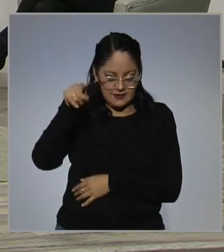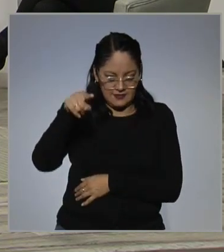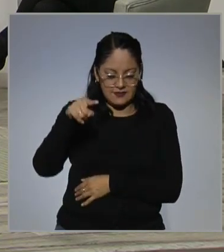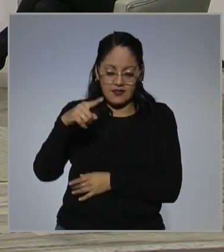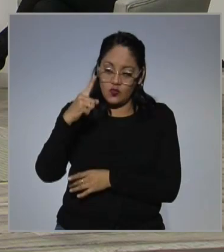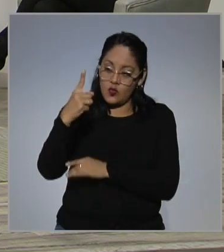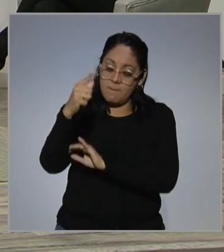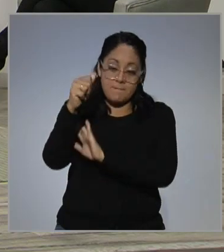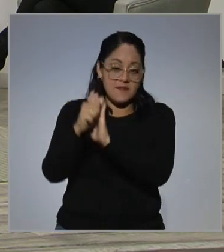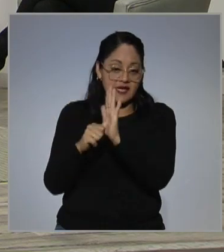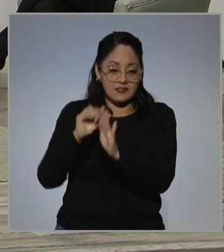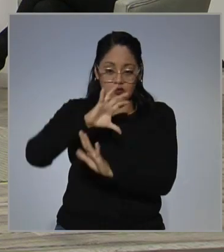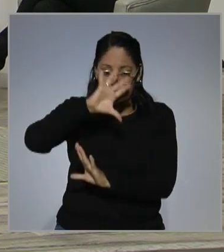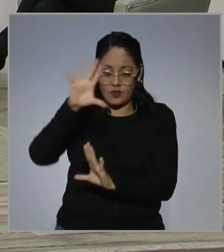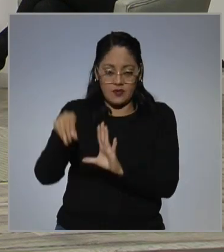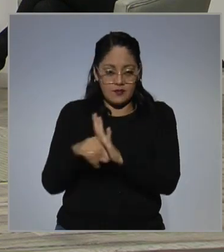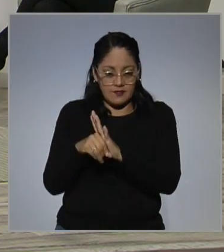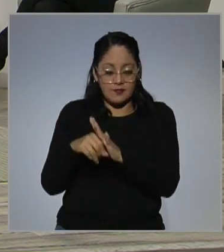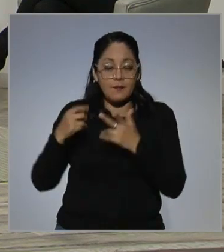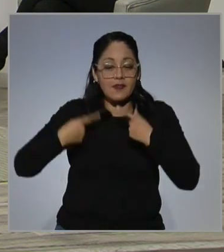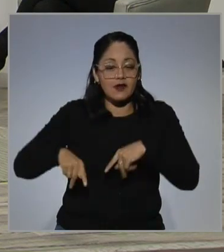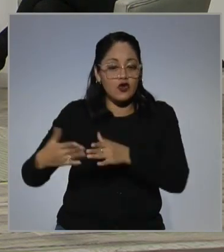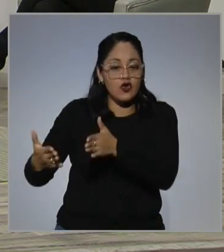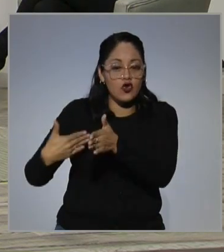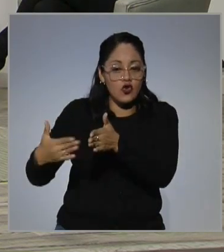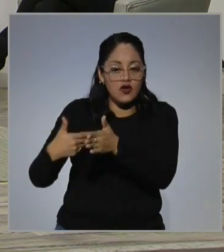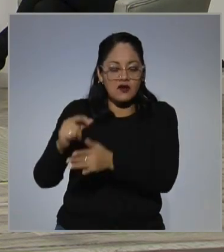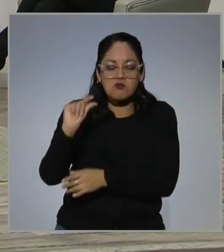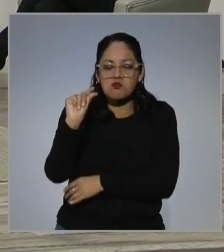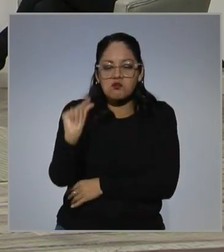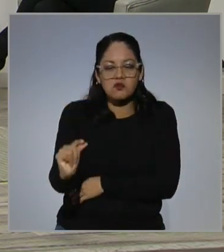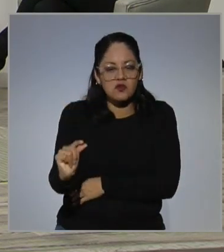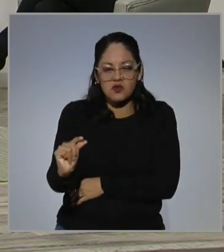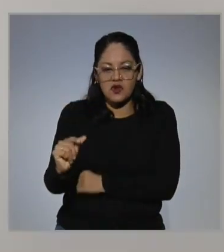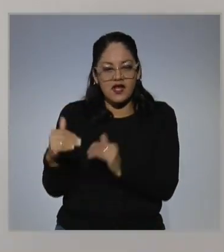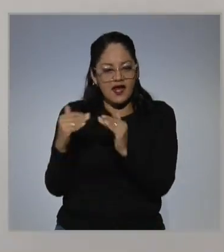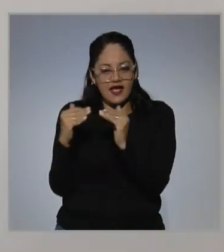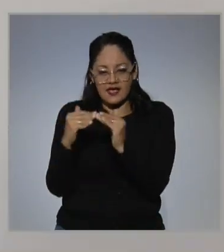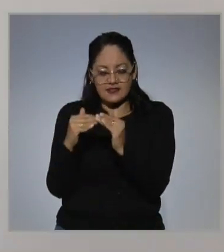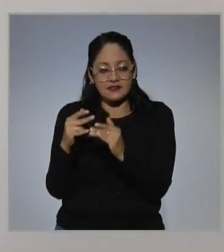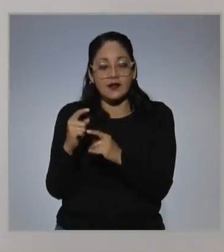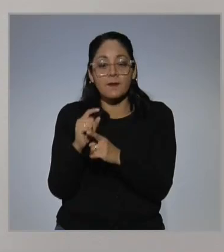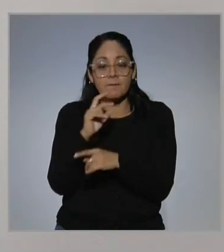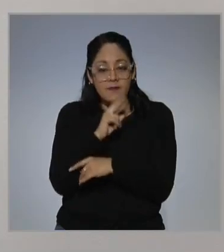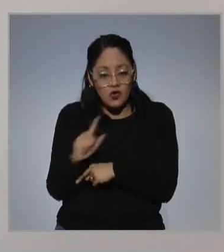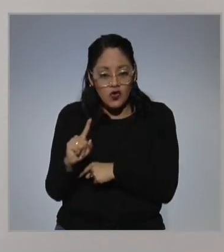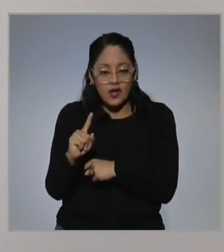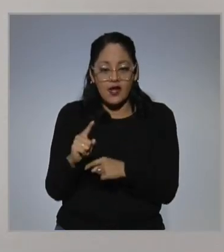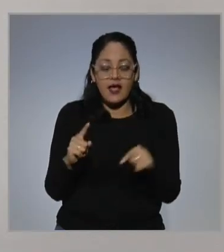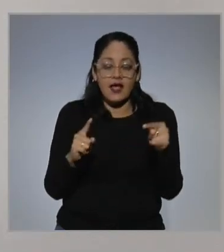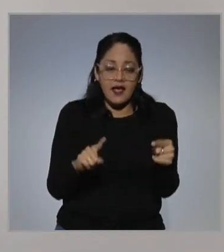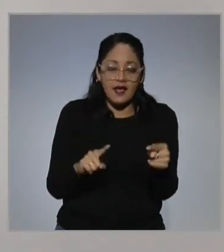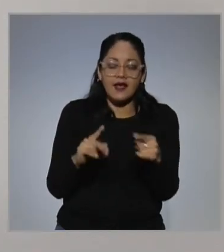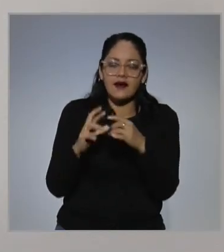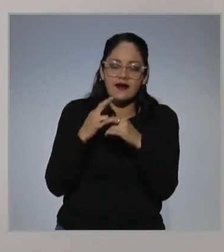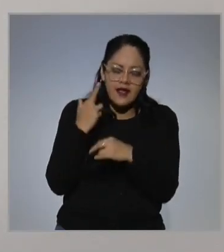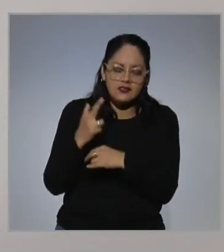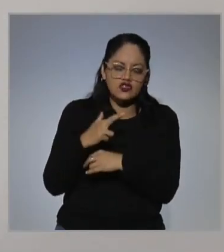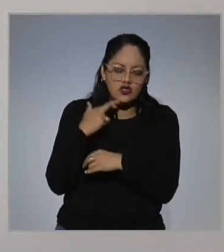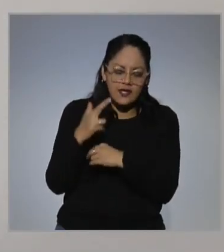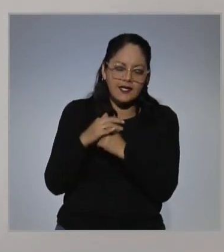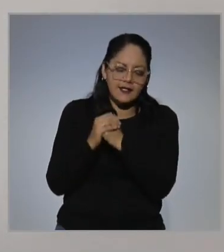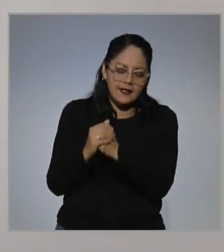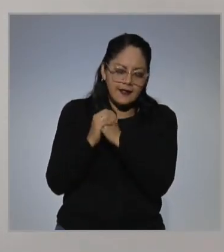todo el mes, la gente cocina realmente poco en casa. Más bien se están haciendo rezos continuamente hacia